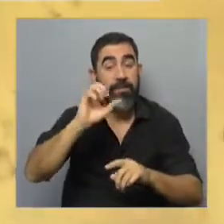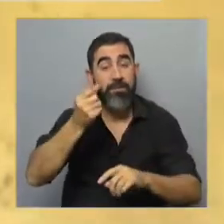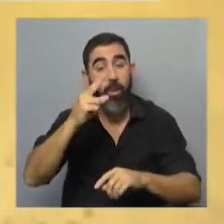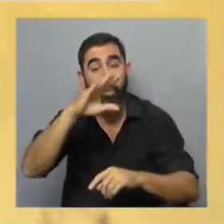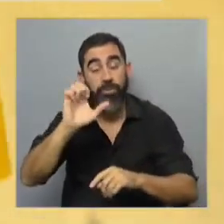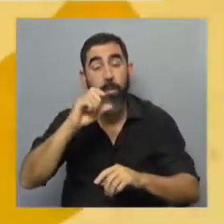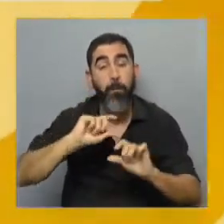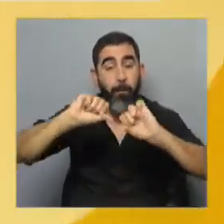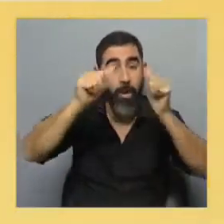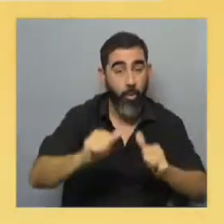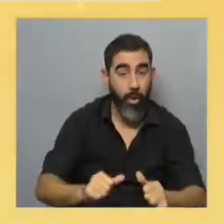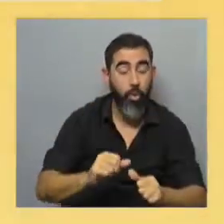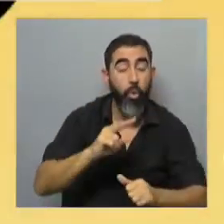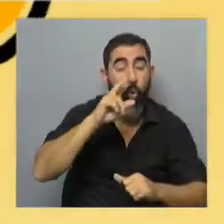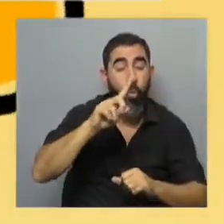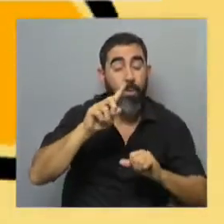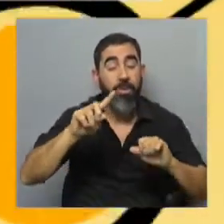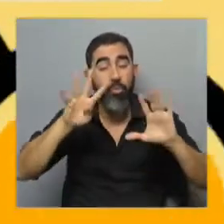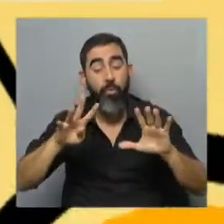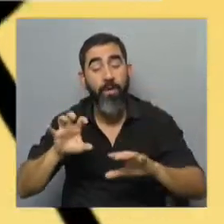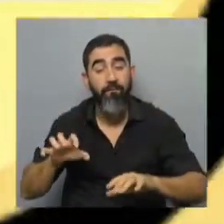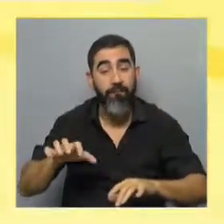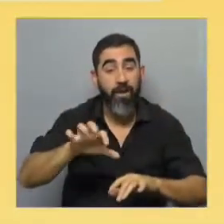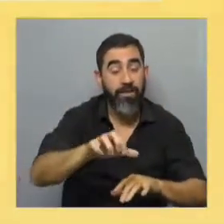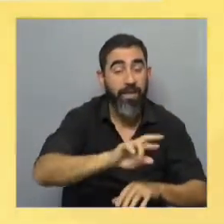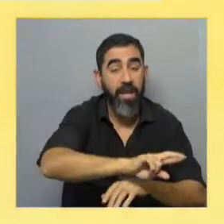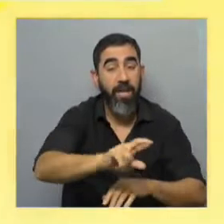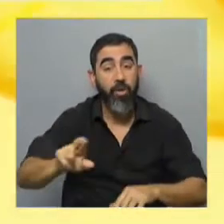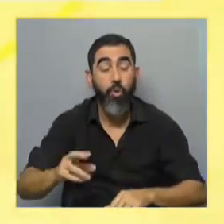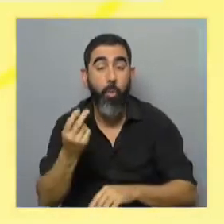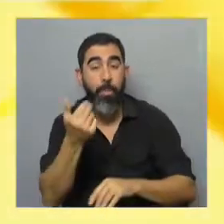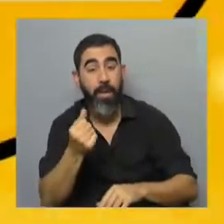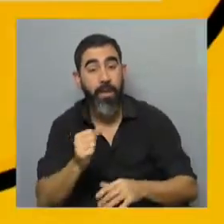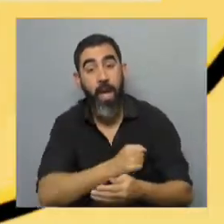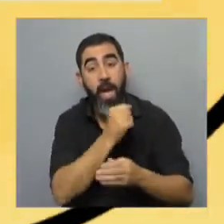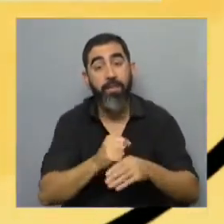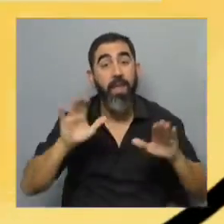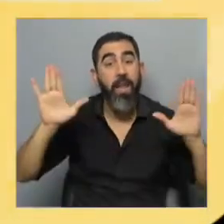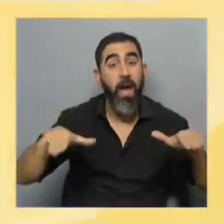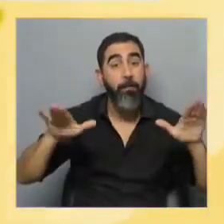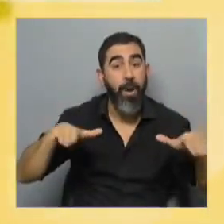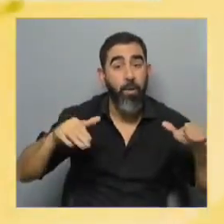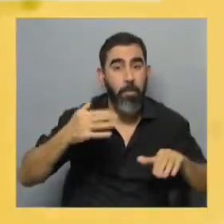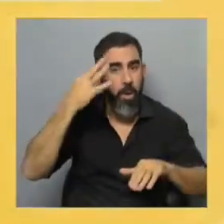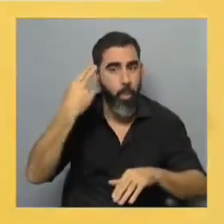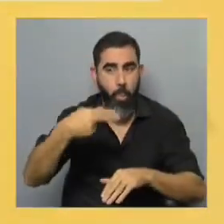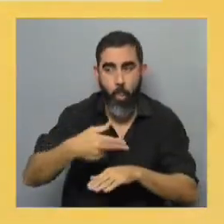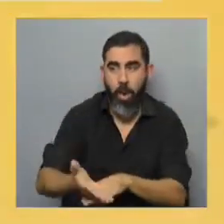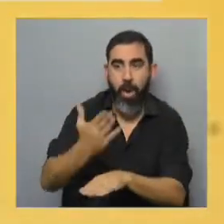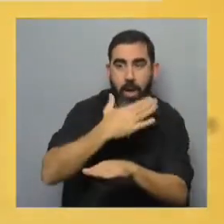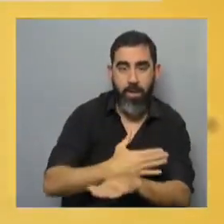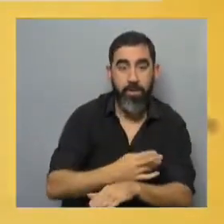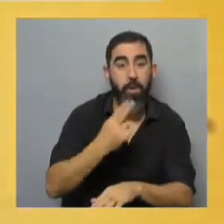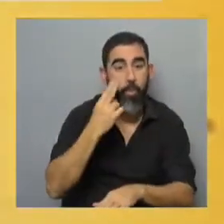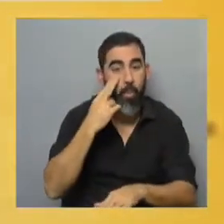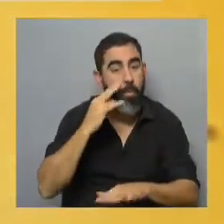Maldonado. 2019, la floración de cianobacterias costeras del río de la Plata llegó hasta La Paloma, que era inesperado. O sea, el problema ya